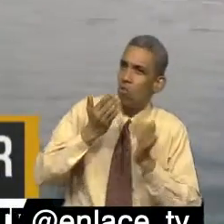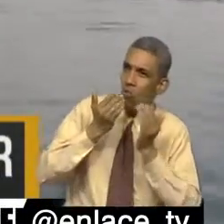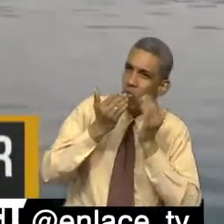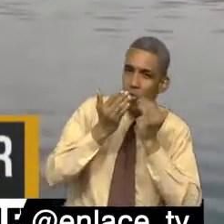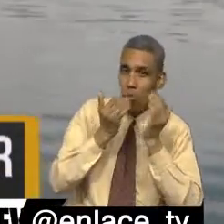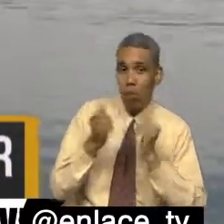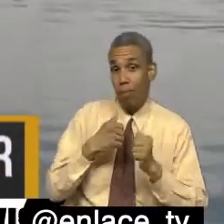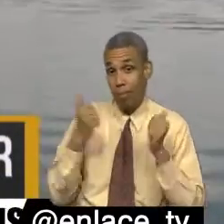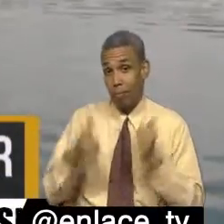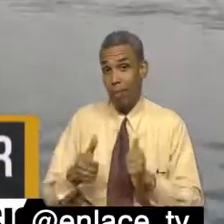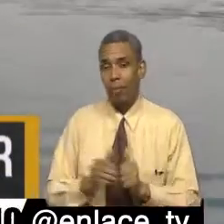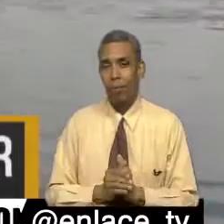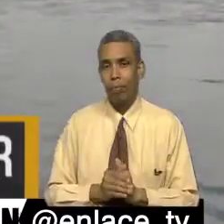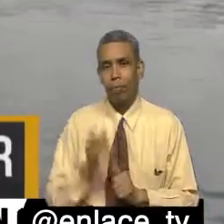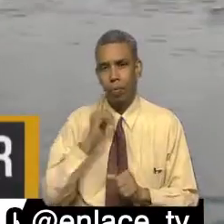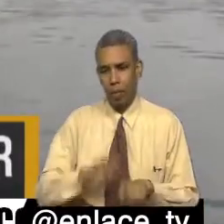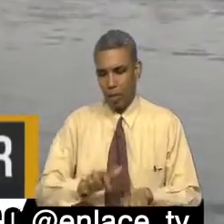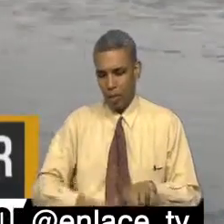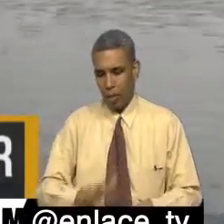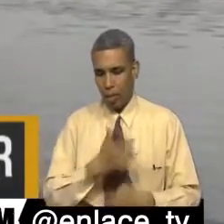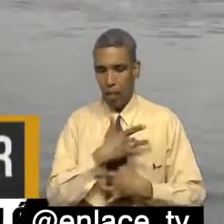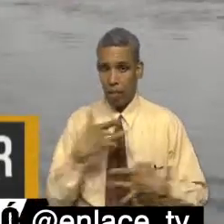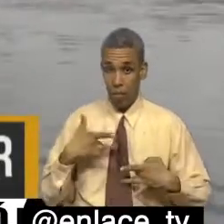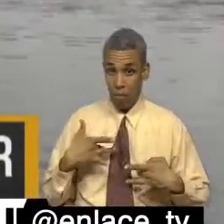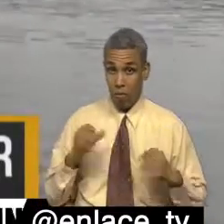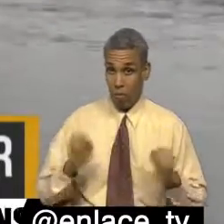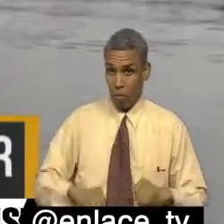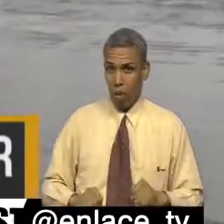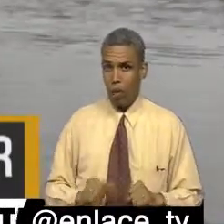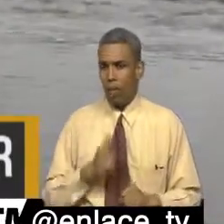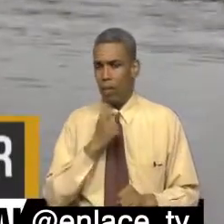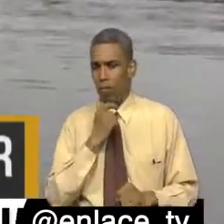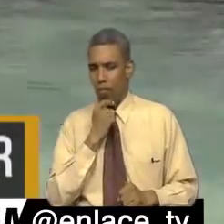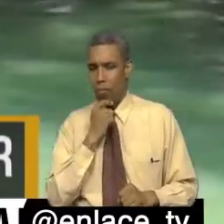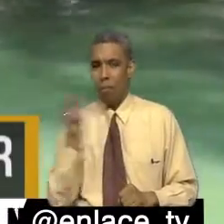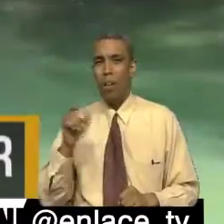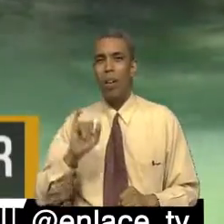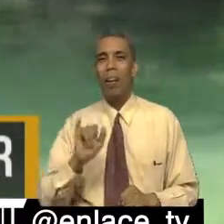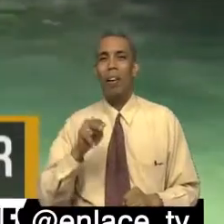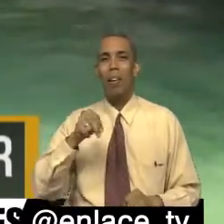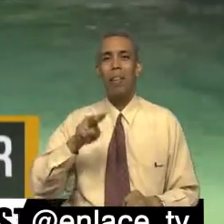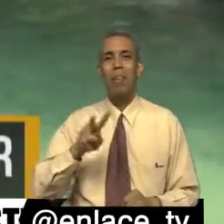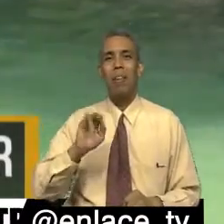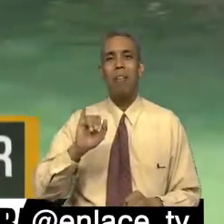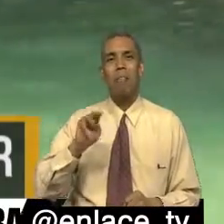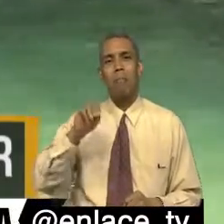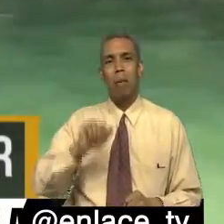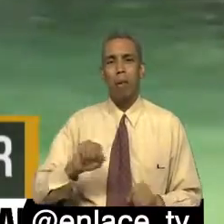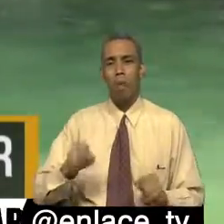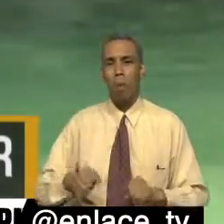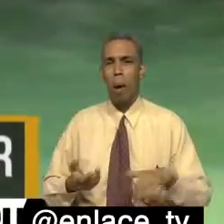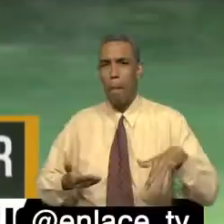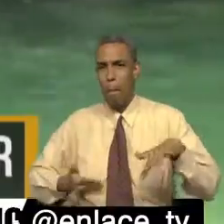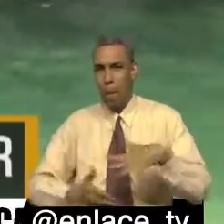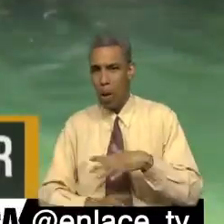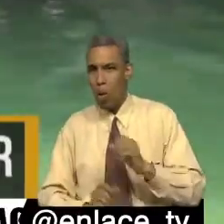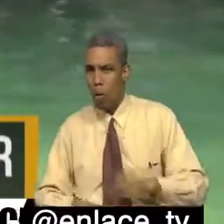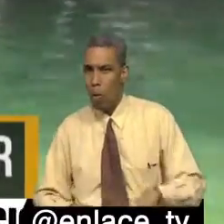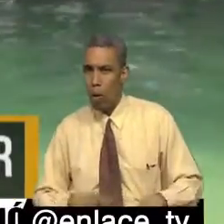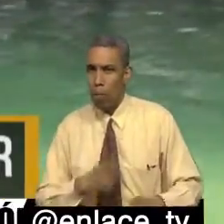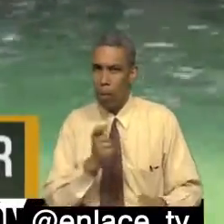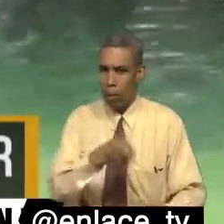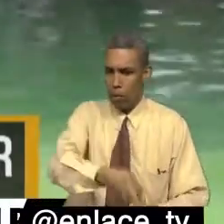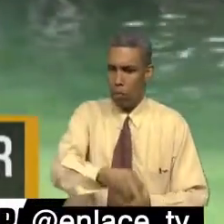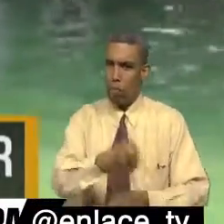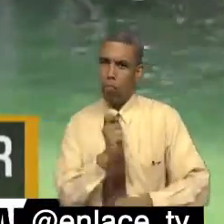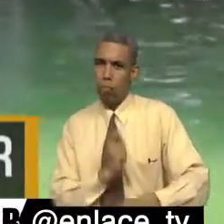de Salud no descartó que como autoridad sanitaria se hagan acercamientos con el INVIMA para procesar muestras del pescado que se está vendiendo y comercializando